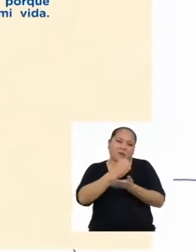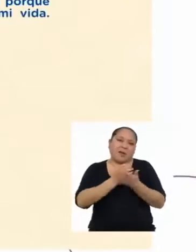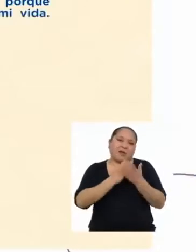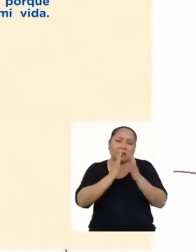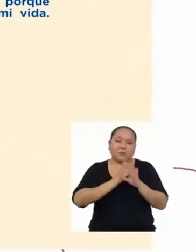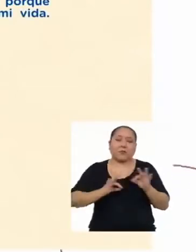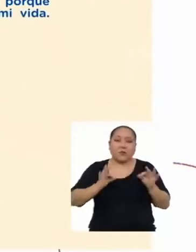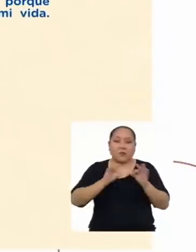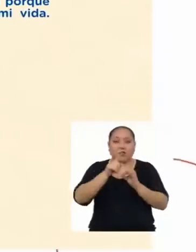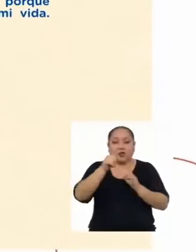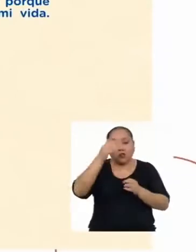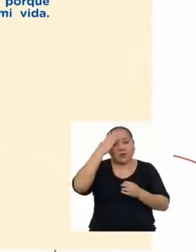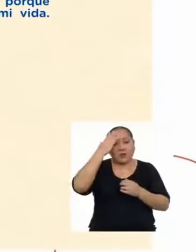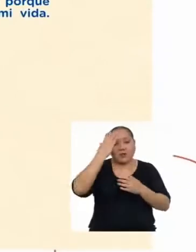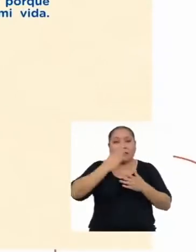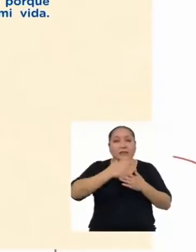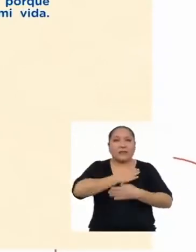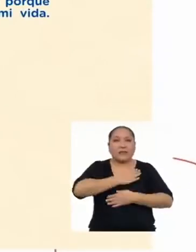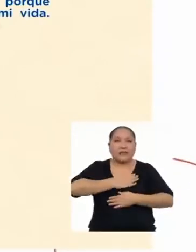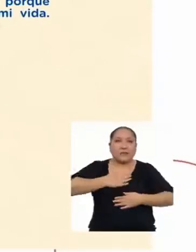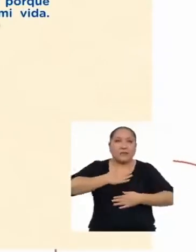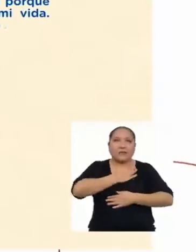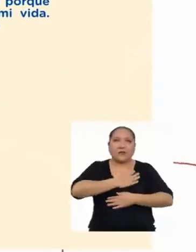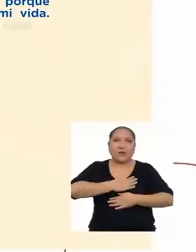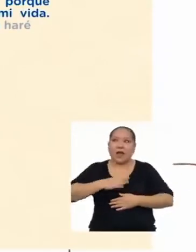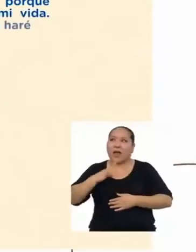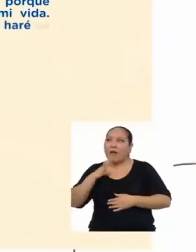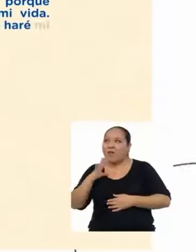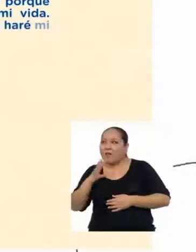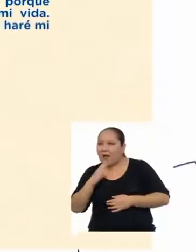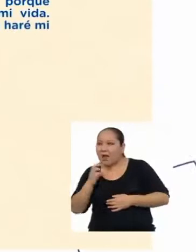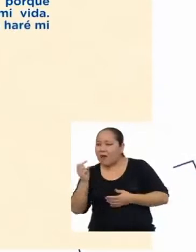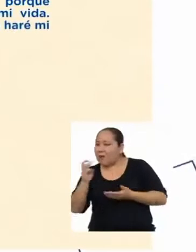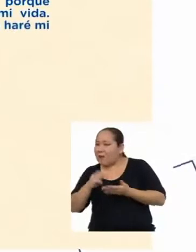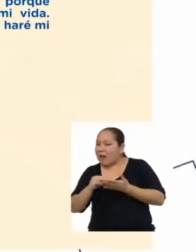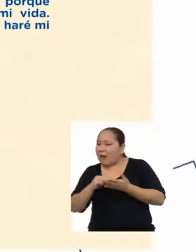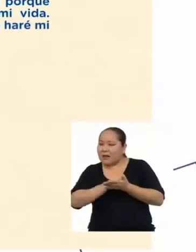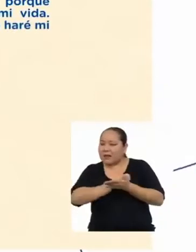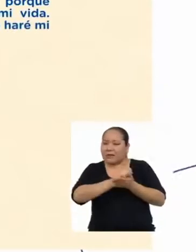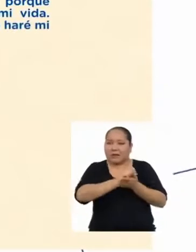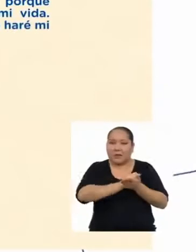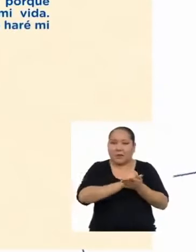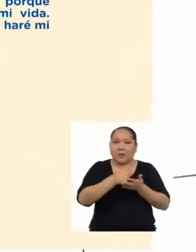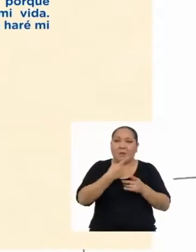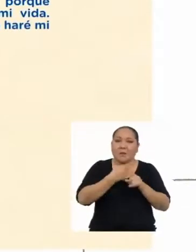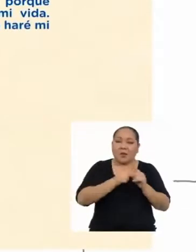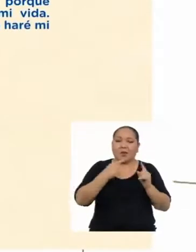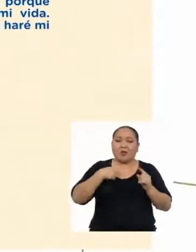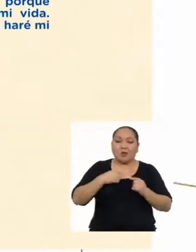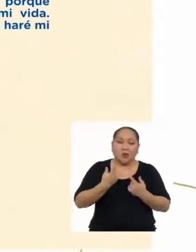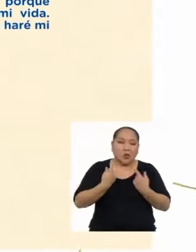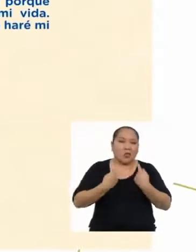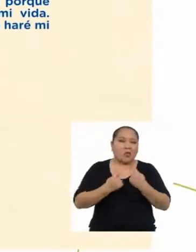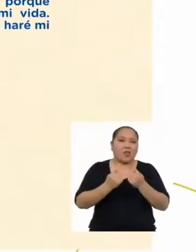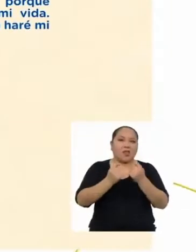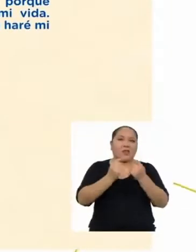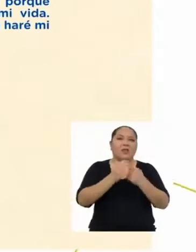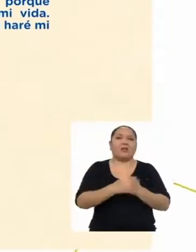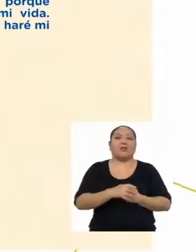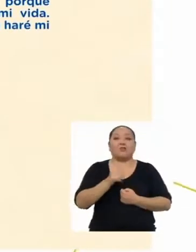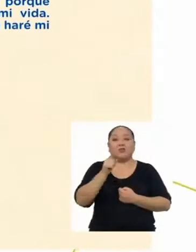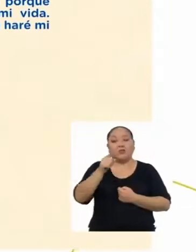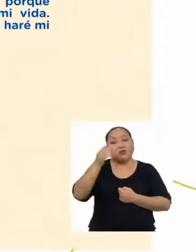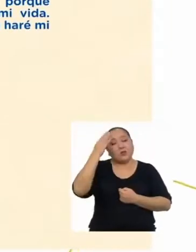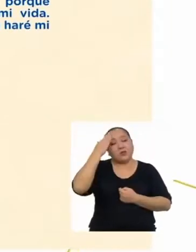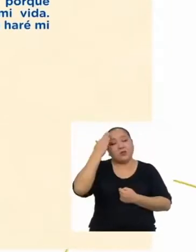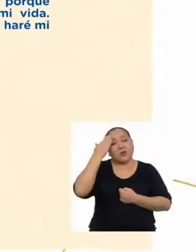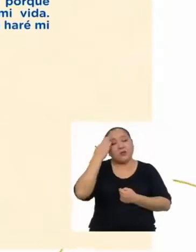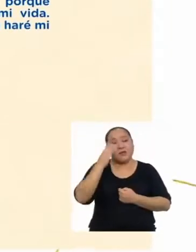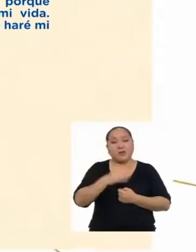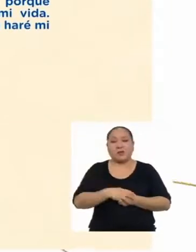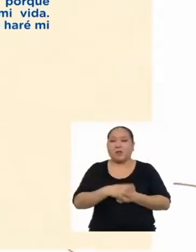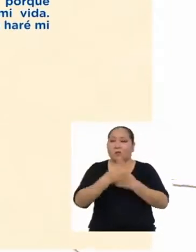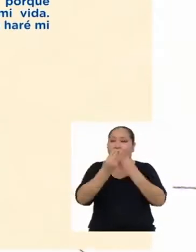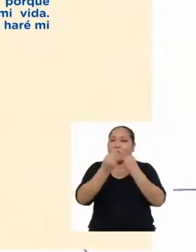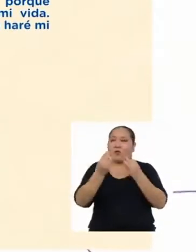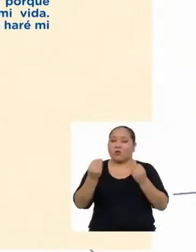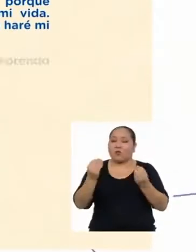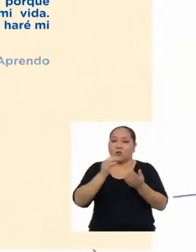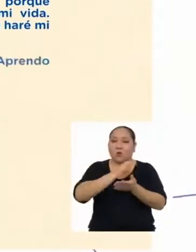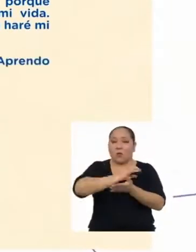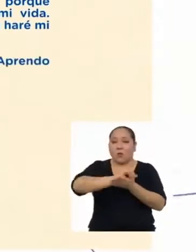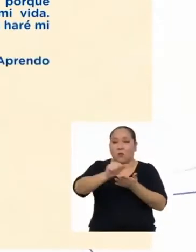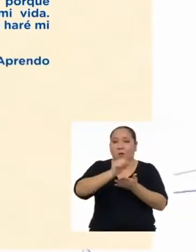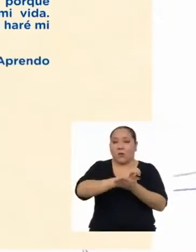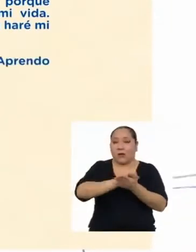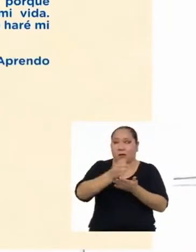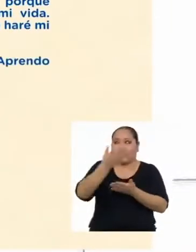disfruto mucho más hablar que escribir, pero haré mi mejor intento. Como sabes, desde hace varios meses